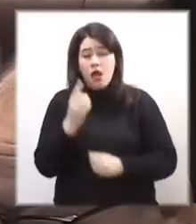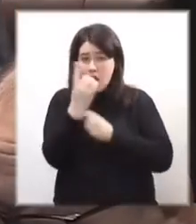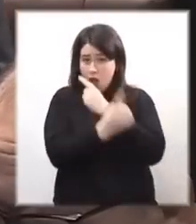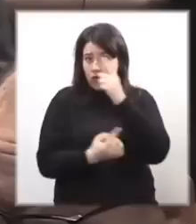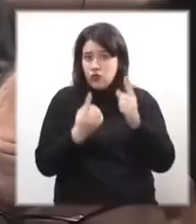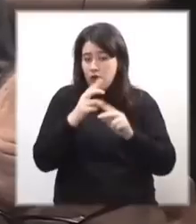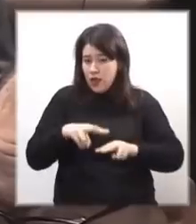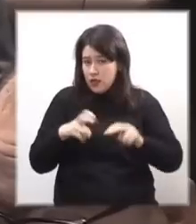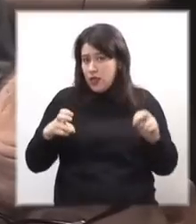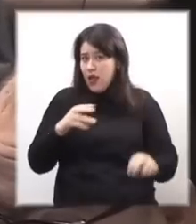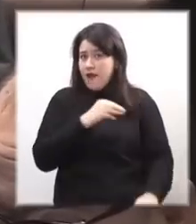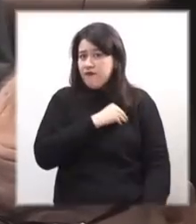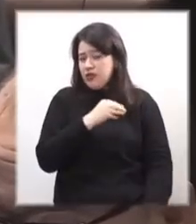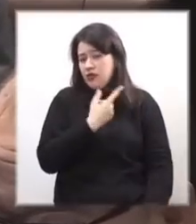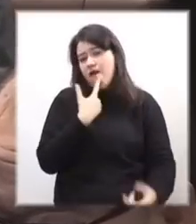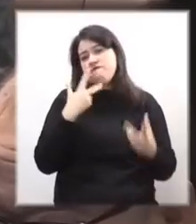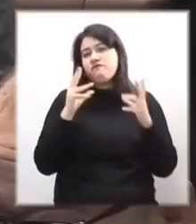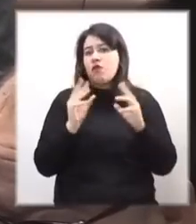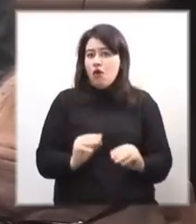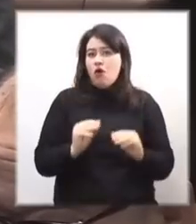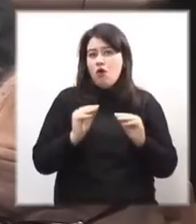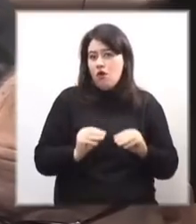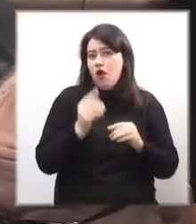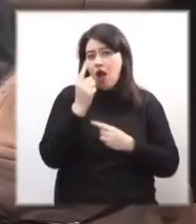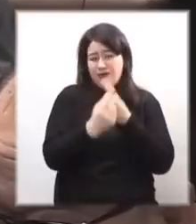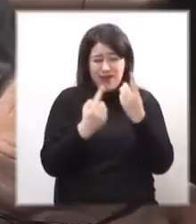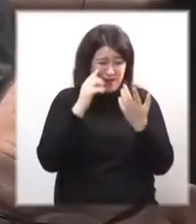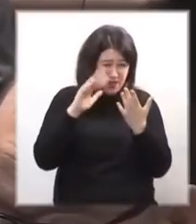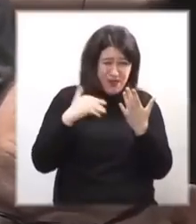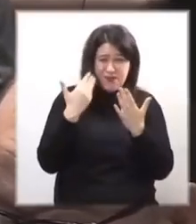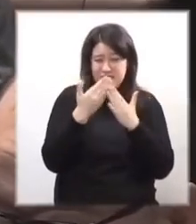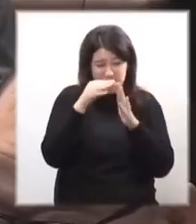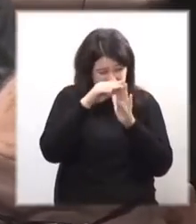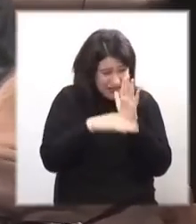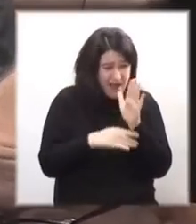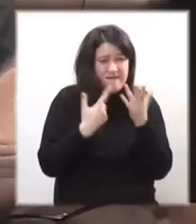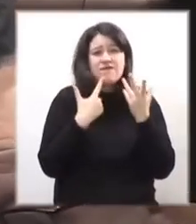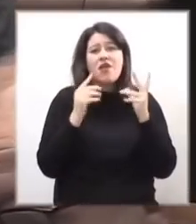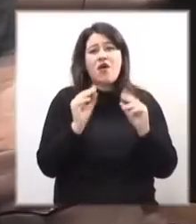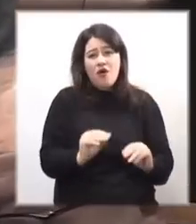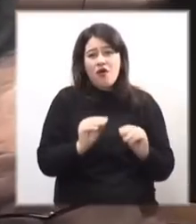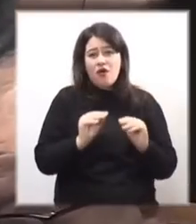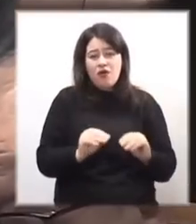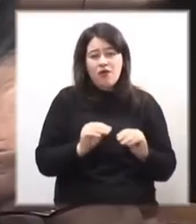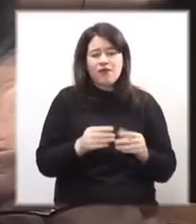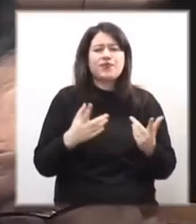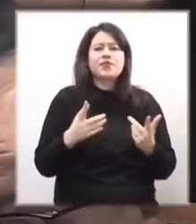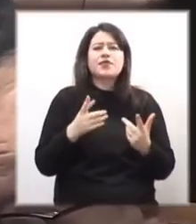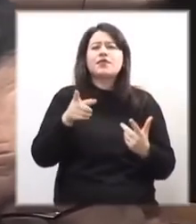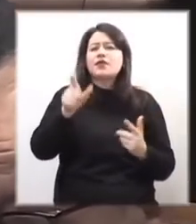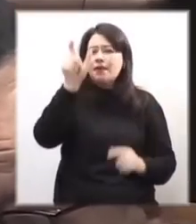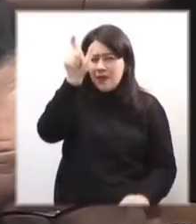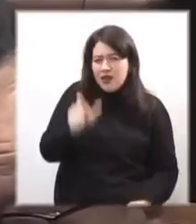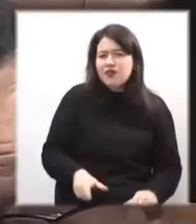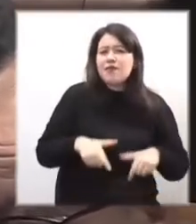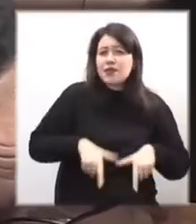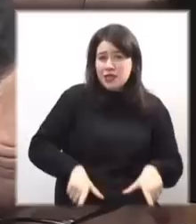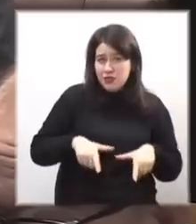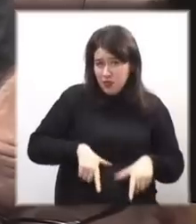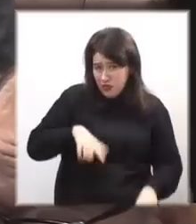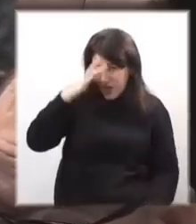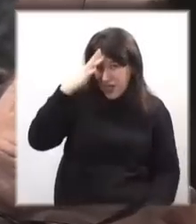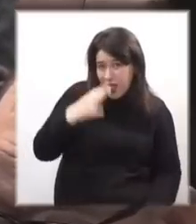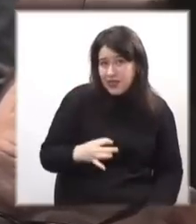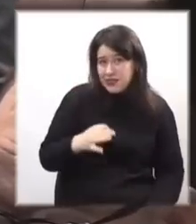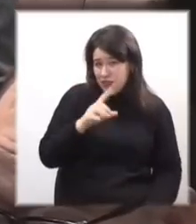Algunos analistas ya han advertido lo insuficiente que resultan algunas de estas propuestas en este sentido. ¿Cuán convencido está el propio ministro, así como